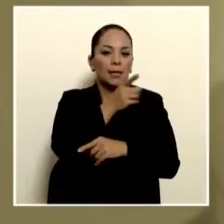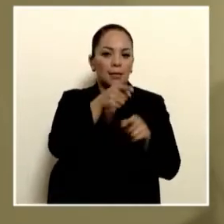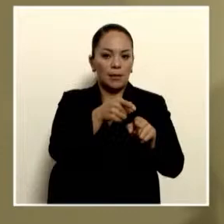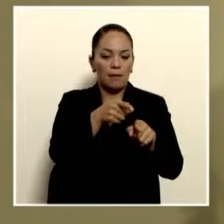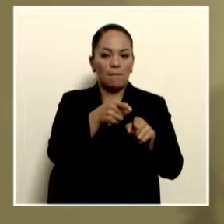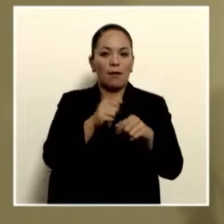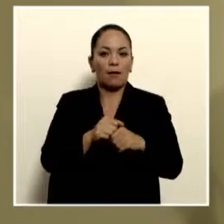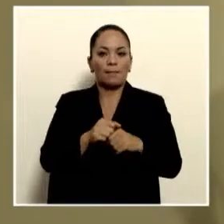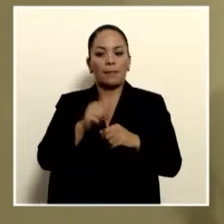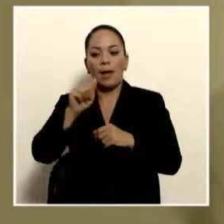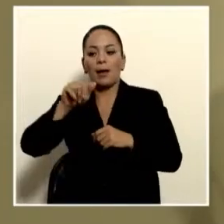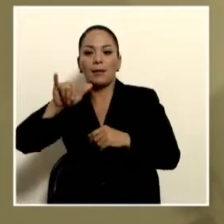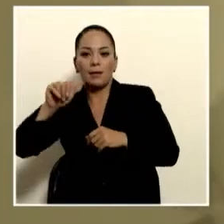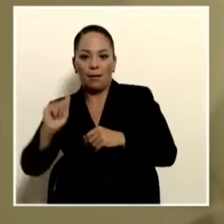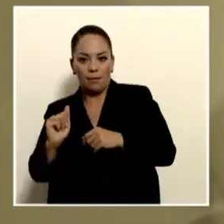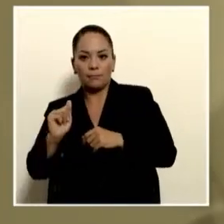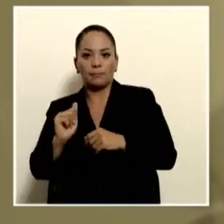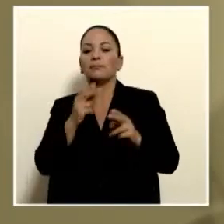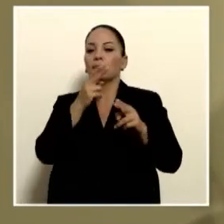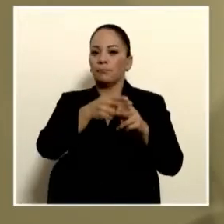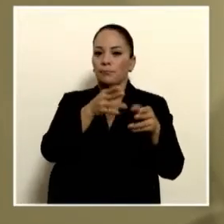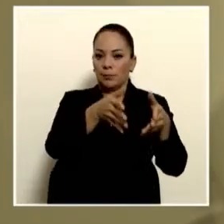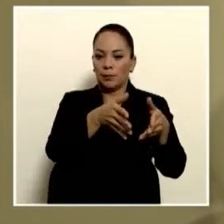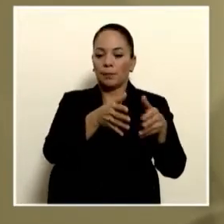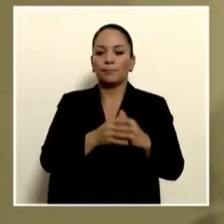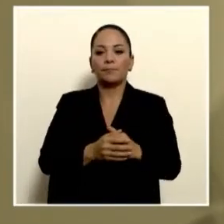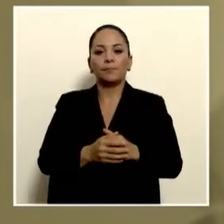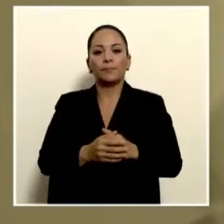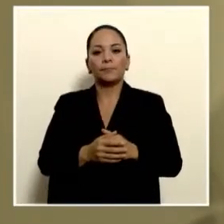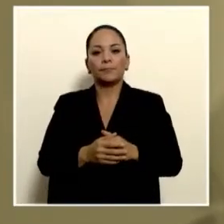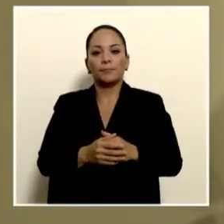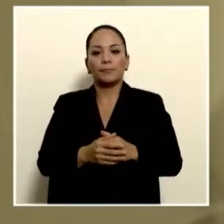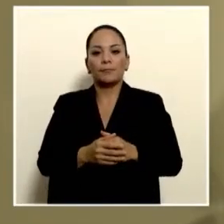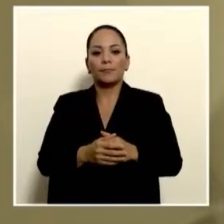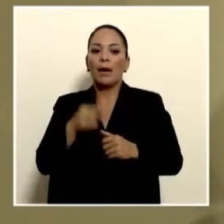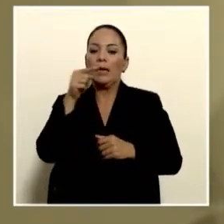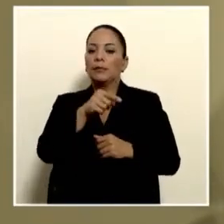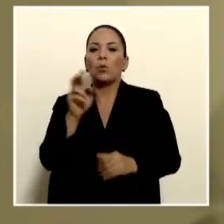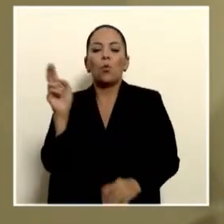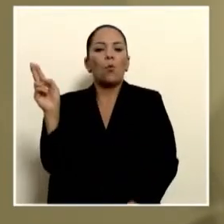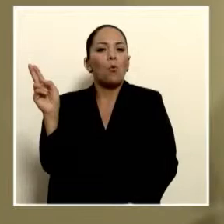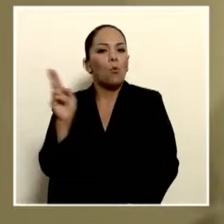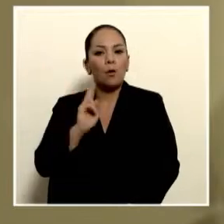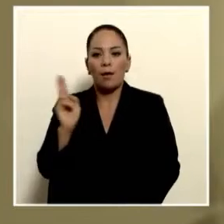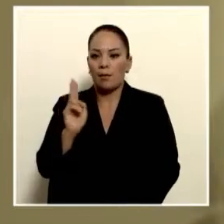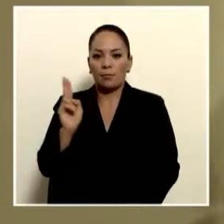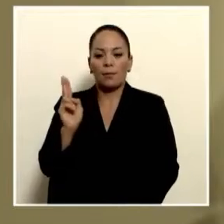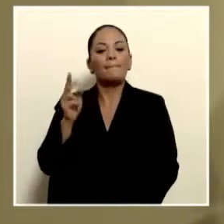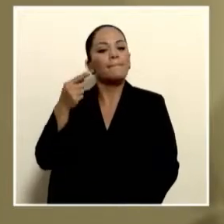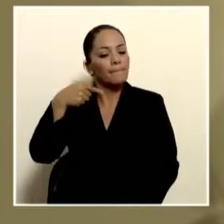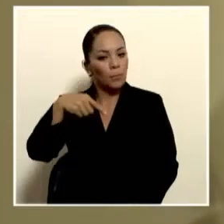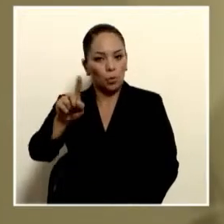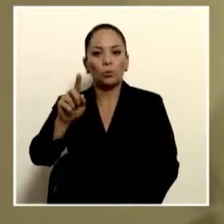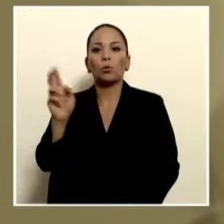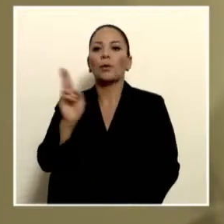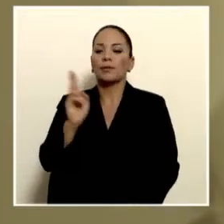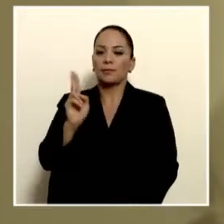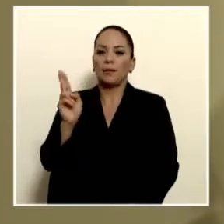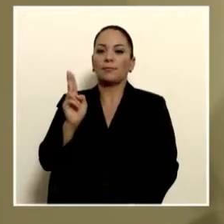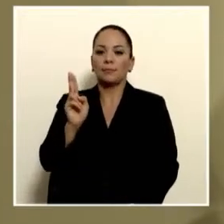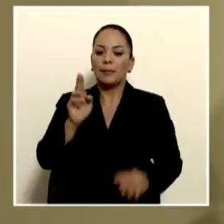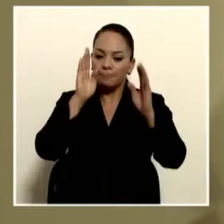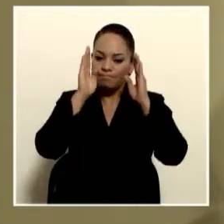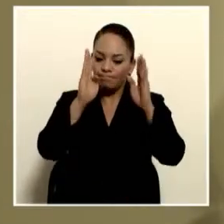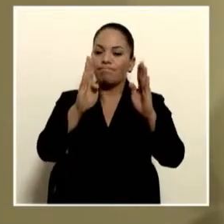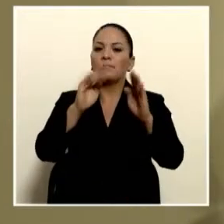del Acueductos y Alcantarillados, donde hay una urgencia, y eso viene pronto, de hacer una